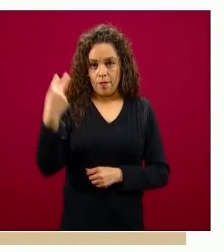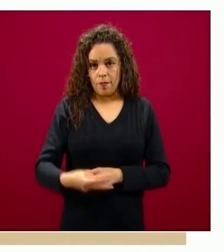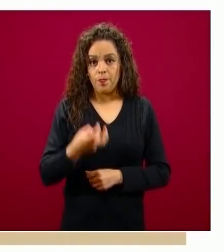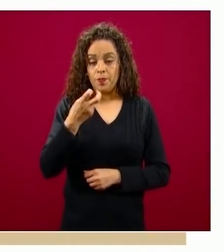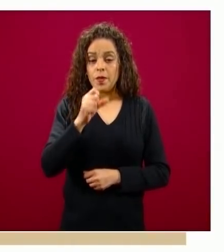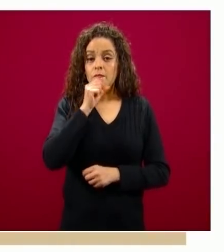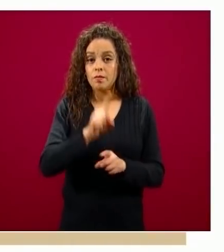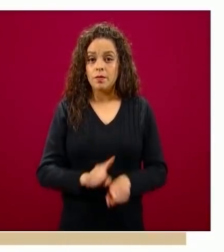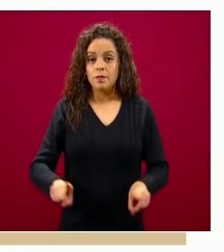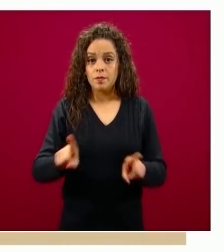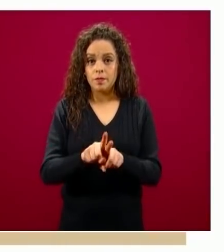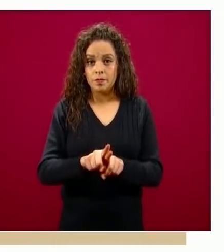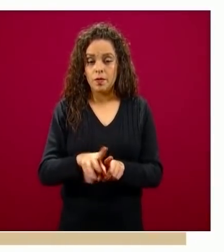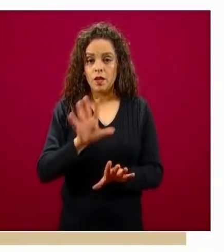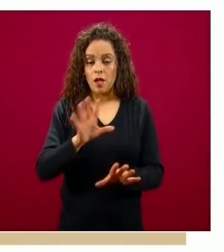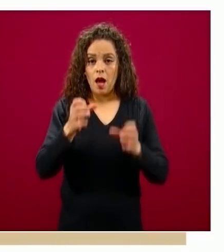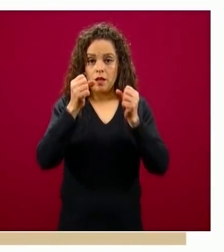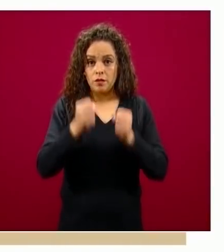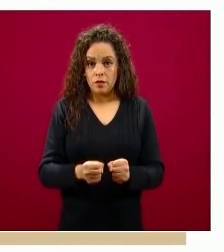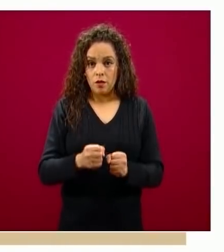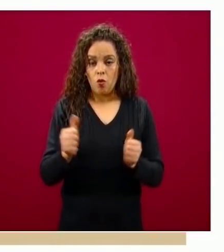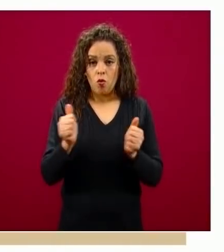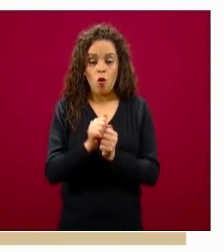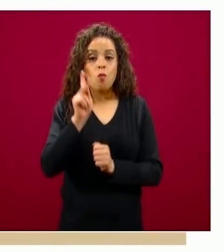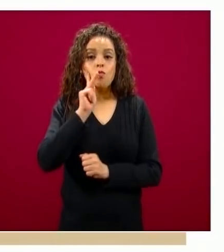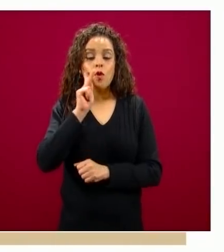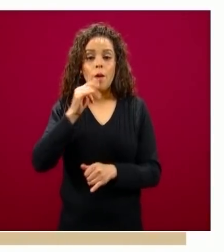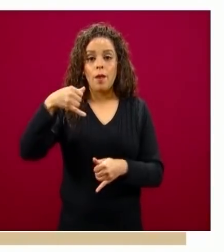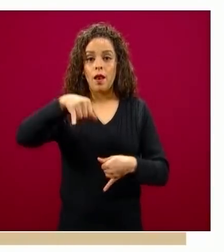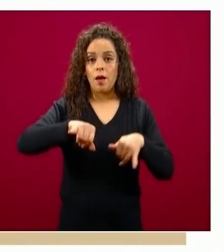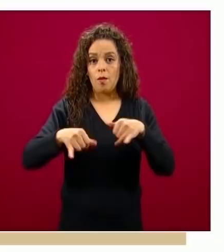han confirmado por laboratorio